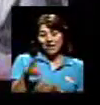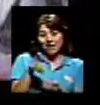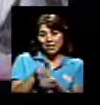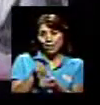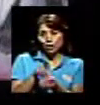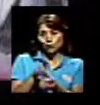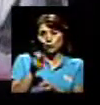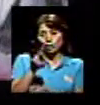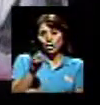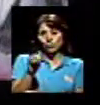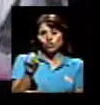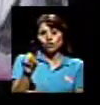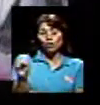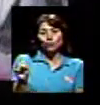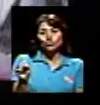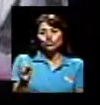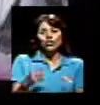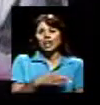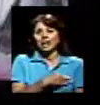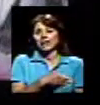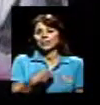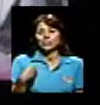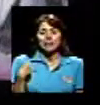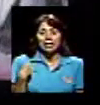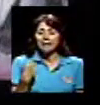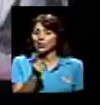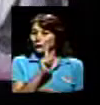no se acerca al Barcelona, y entonces